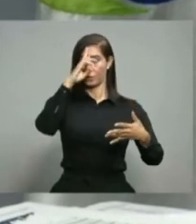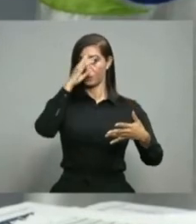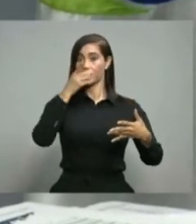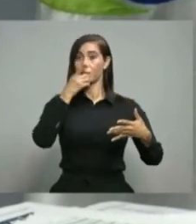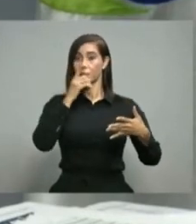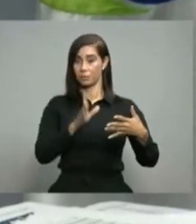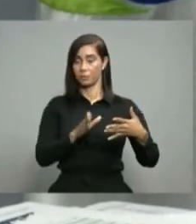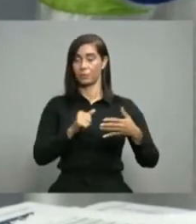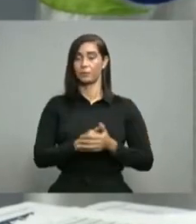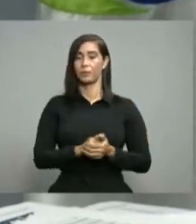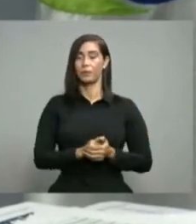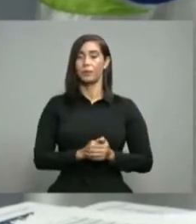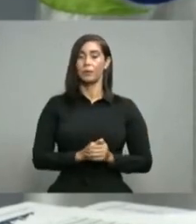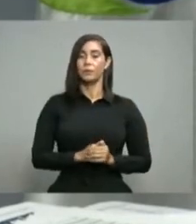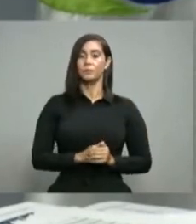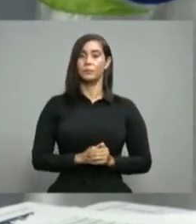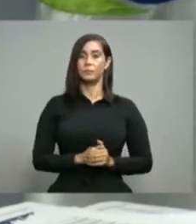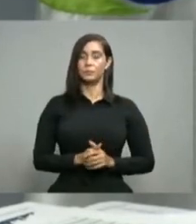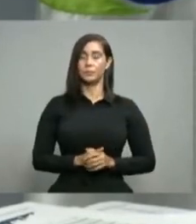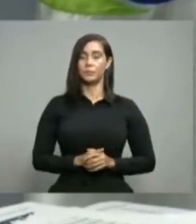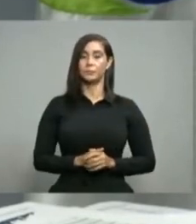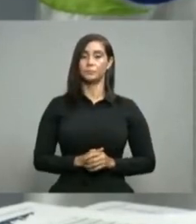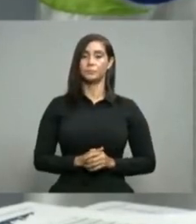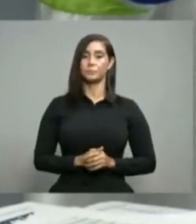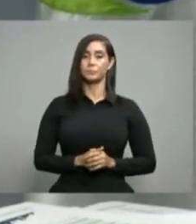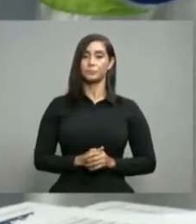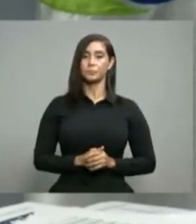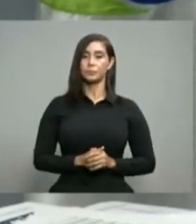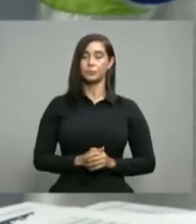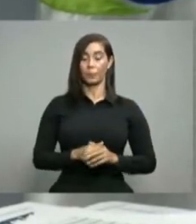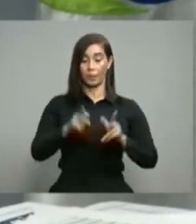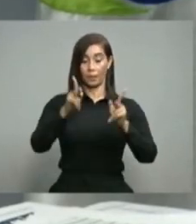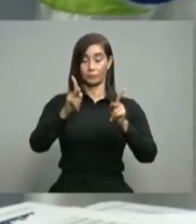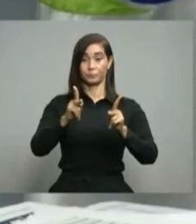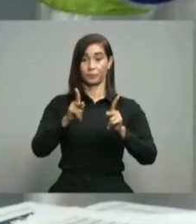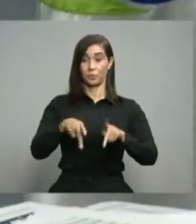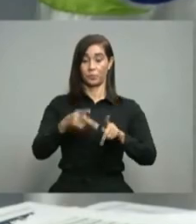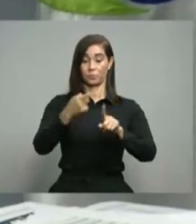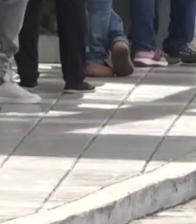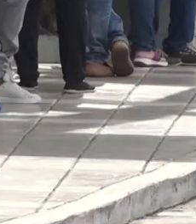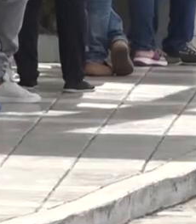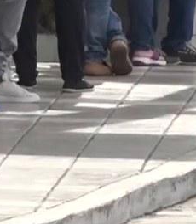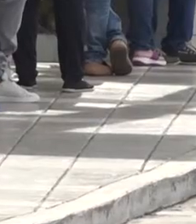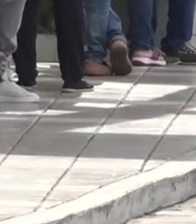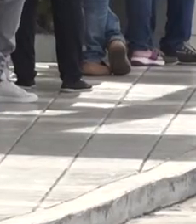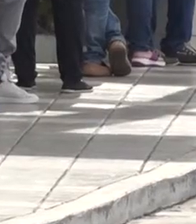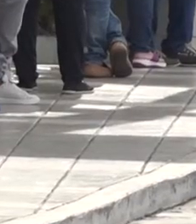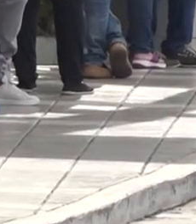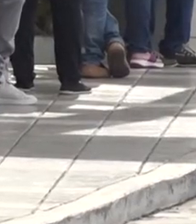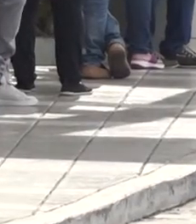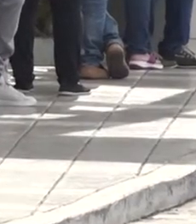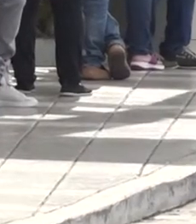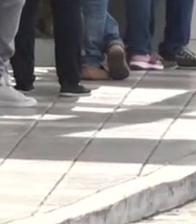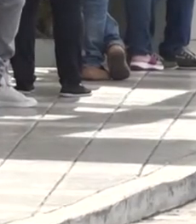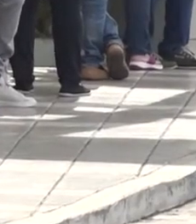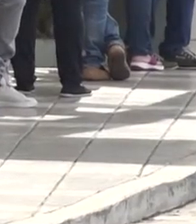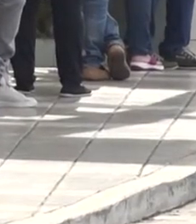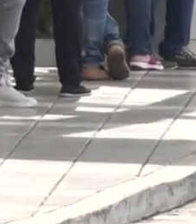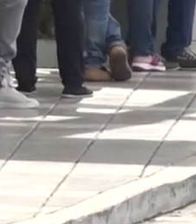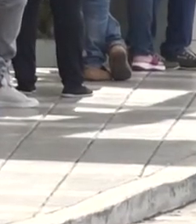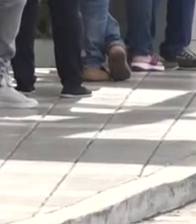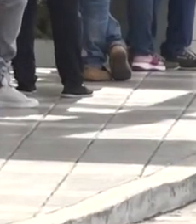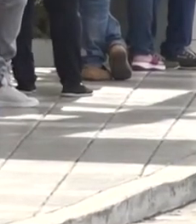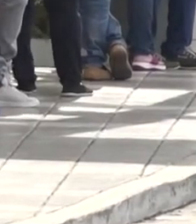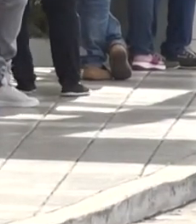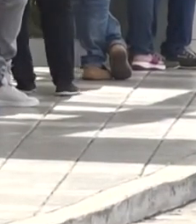confirmar el diagnóstico del coronavirus. El doctor Rafael Sánchez Cárdenas asegura que, aunque será cada vez más difícil el cumplimiento del distanciamiento